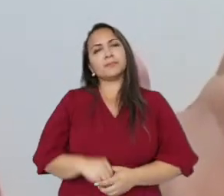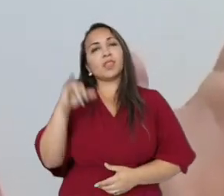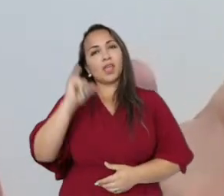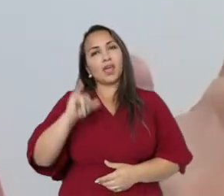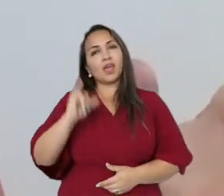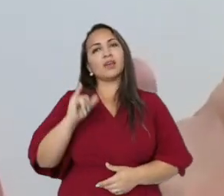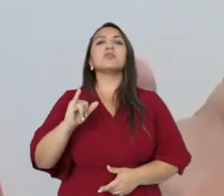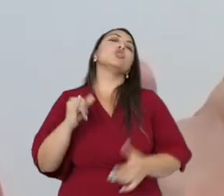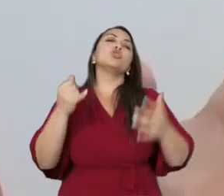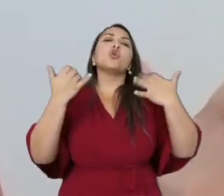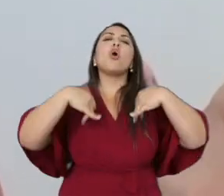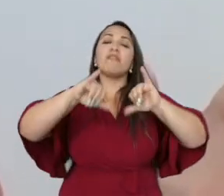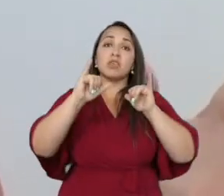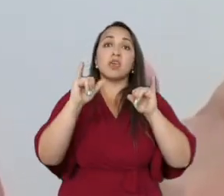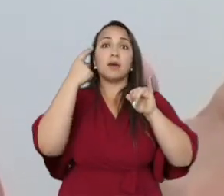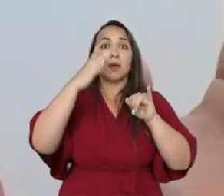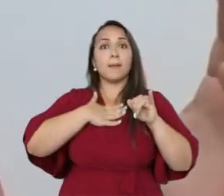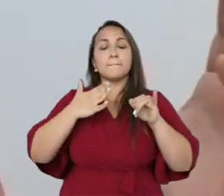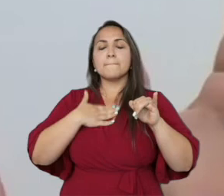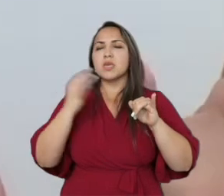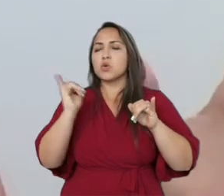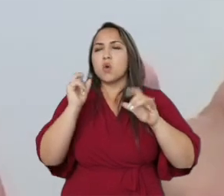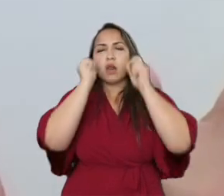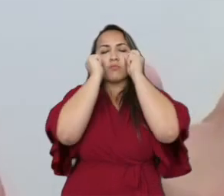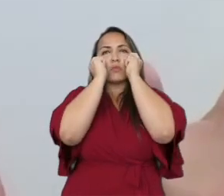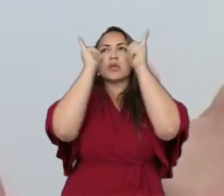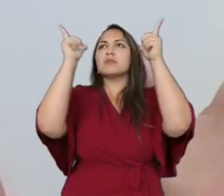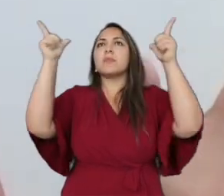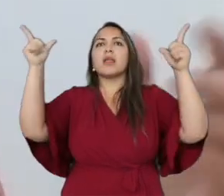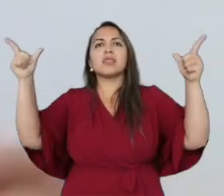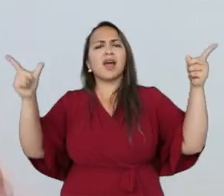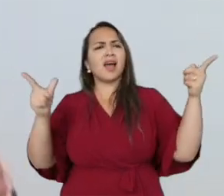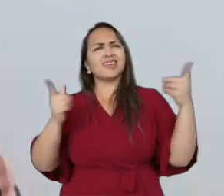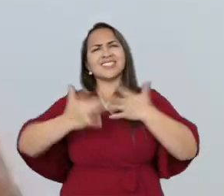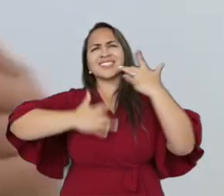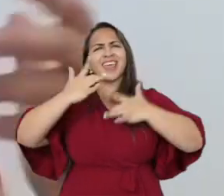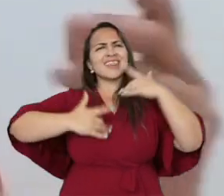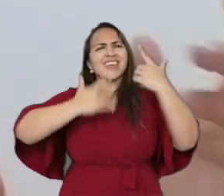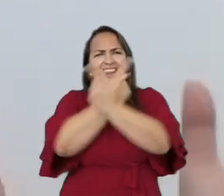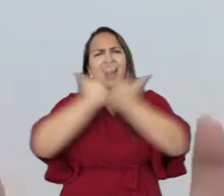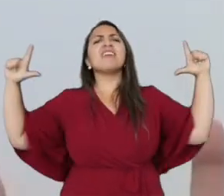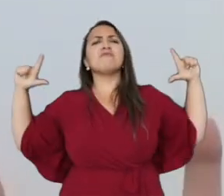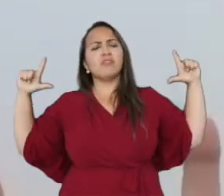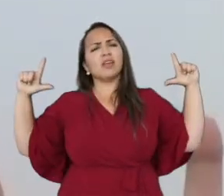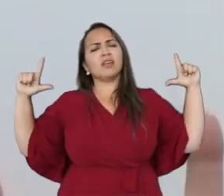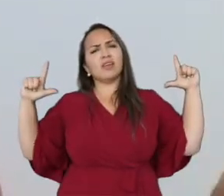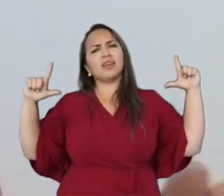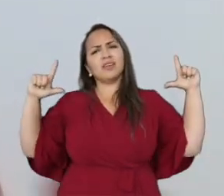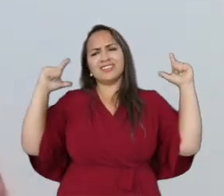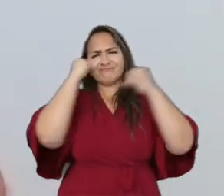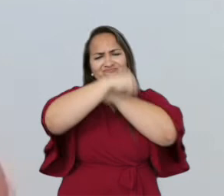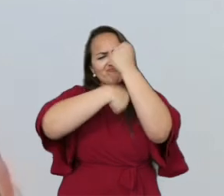mí, es todavía para mí, como un despertar de un sentirse libre de